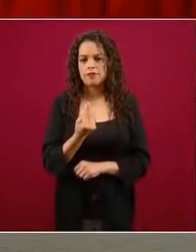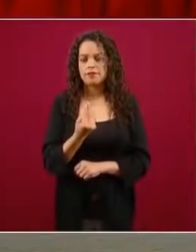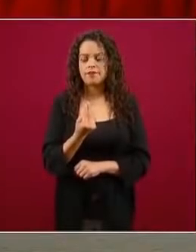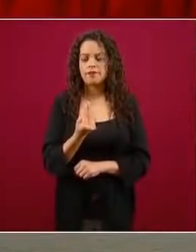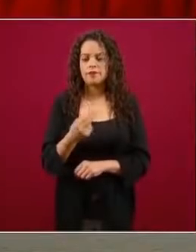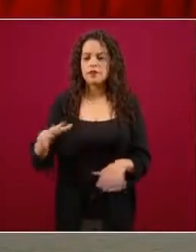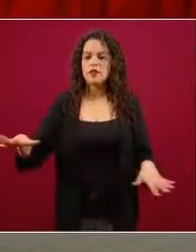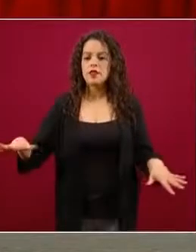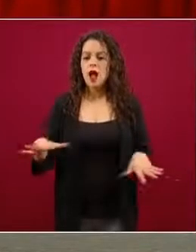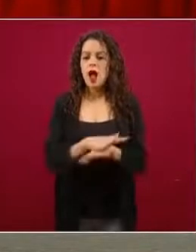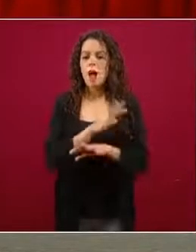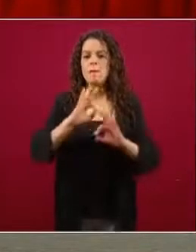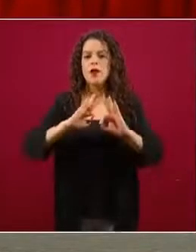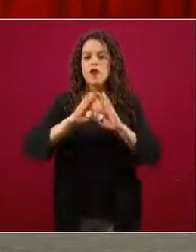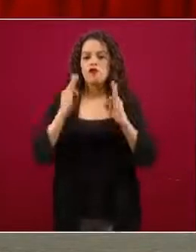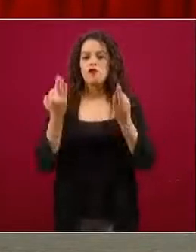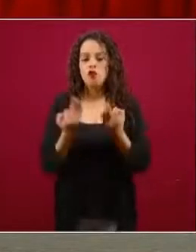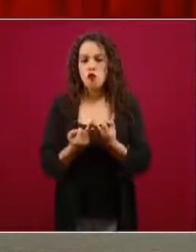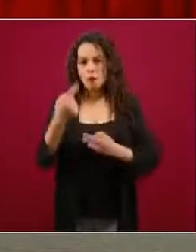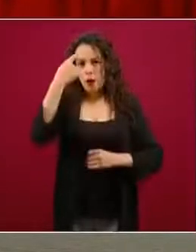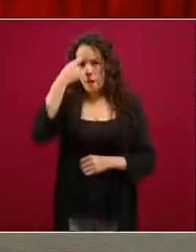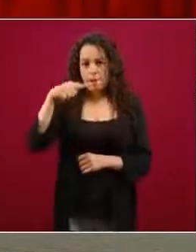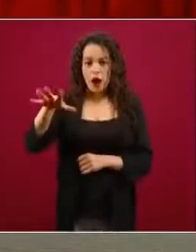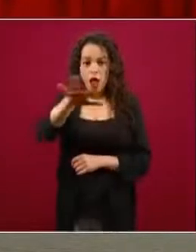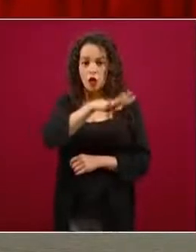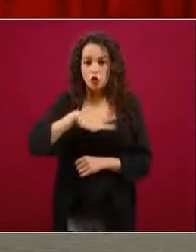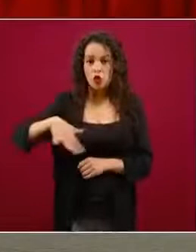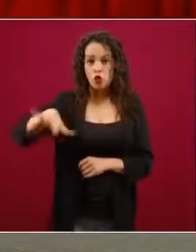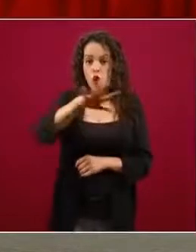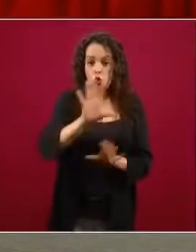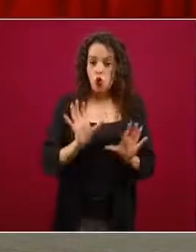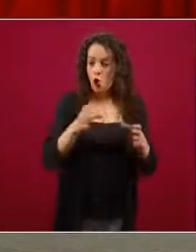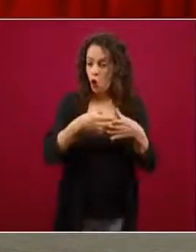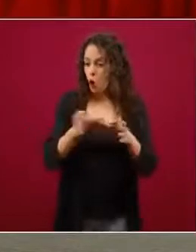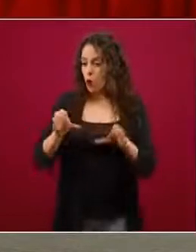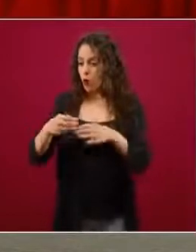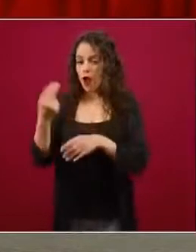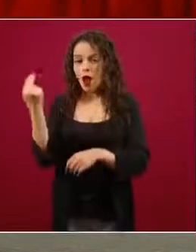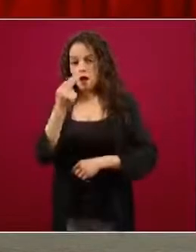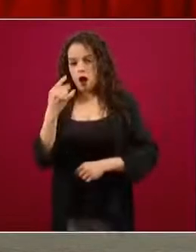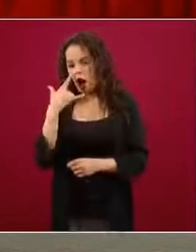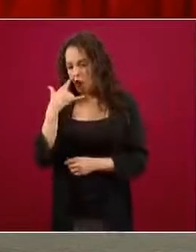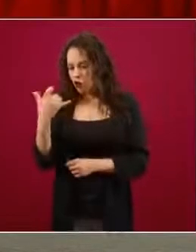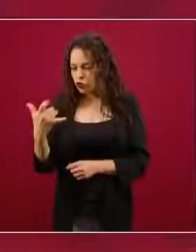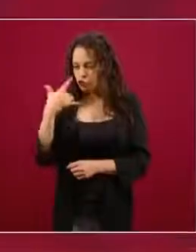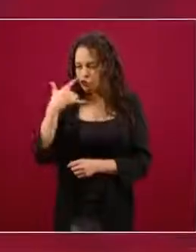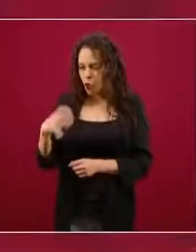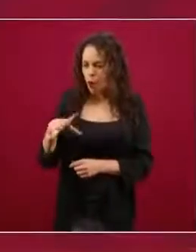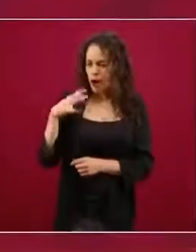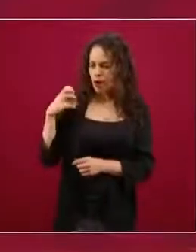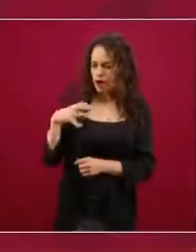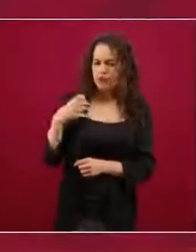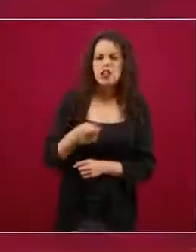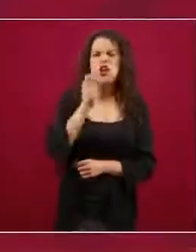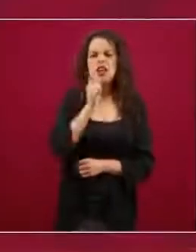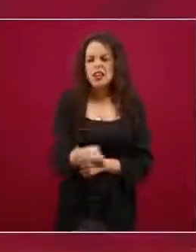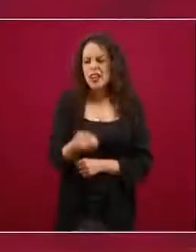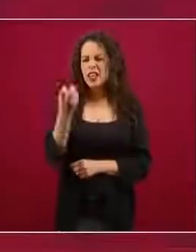a abarcar los esfuerzos comunitarios. Estos esfuerzos comunitarios son de detección,